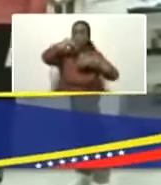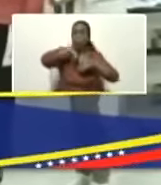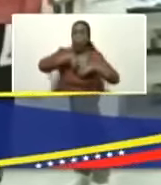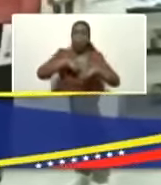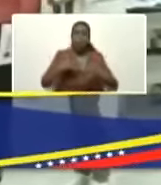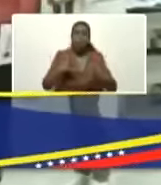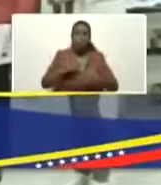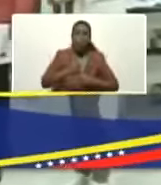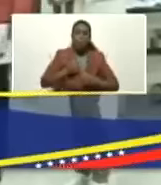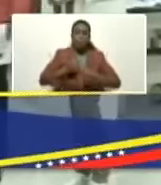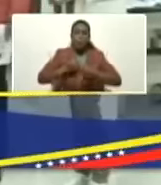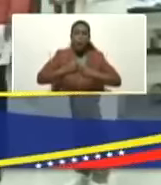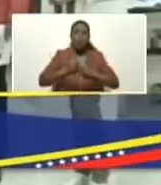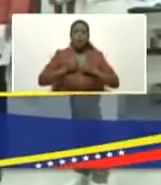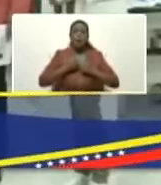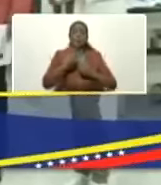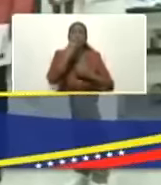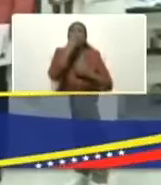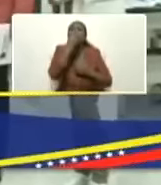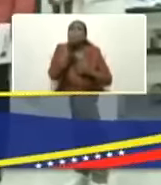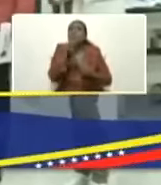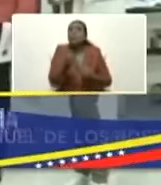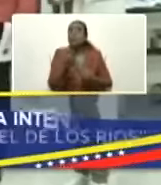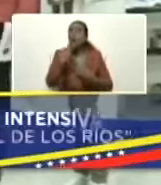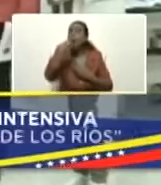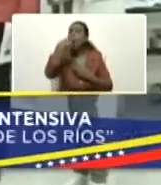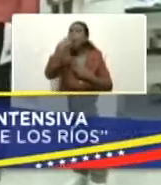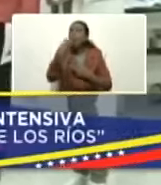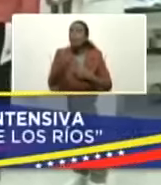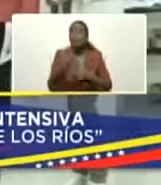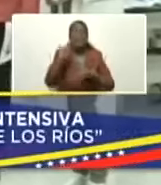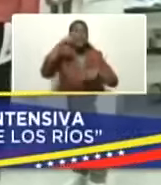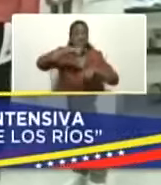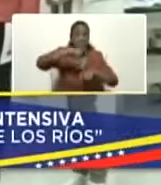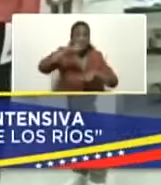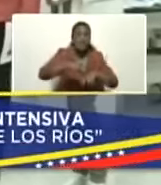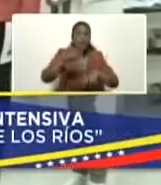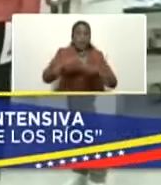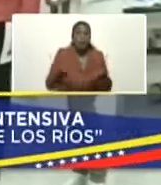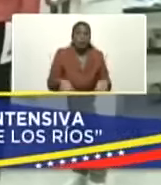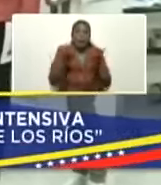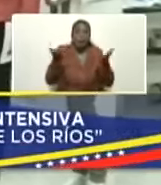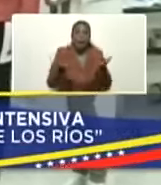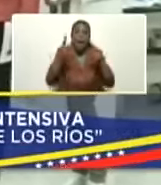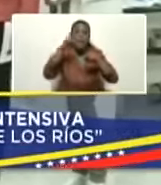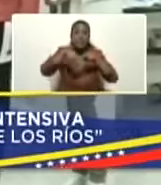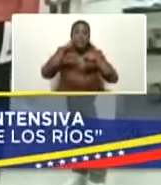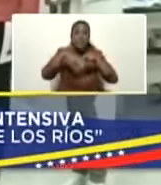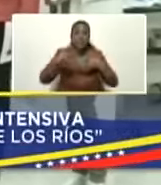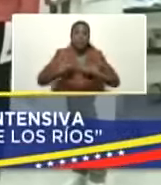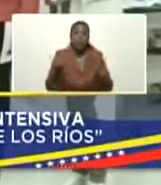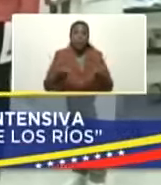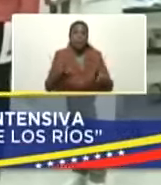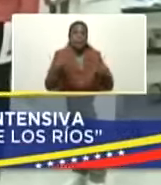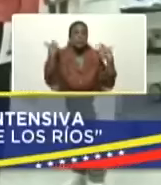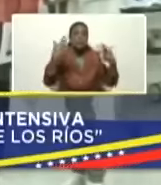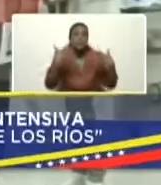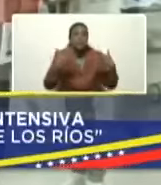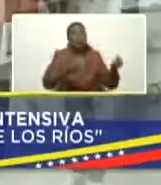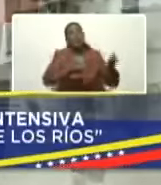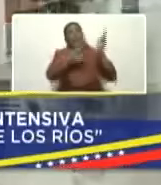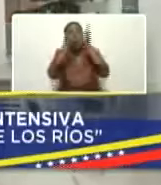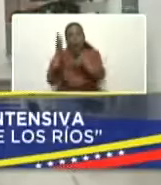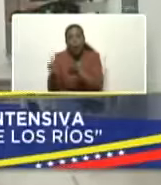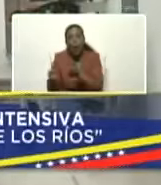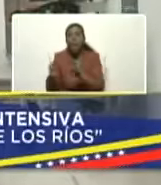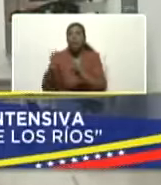paro, aspirador de glera y todo lo requerido para mantener al paciente y salir de lo crítico para que